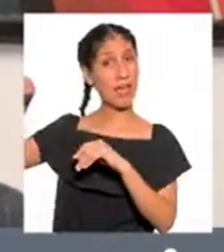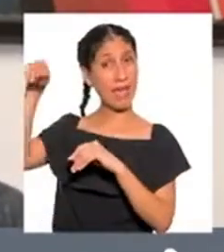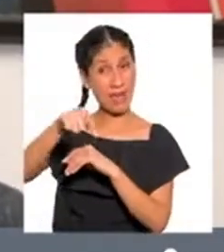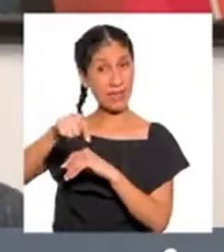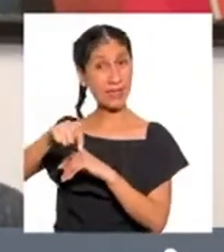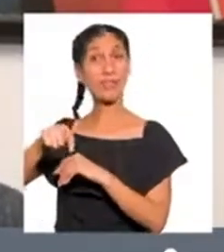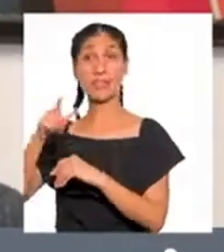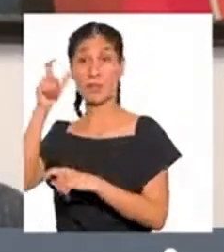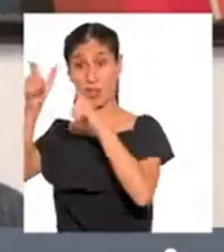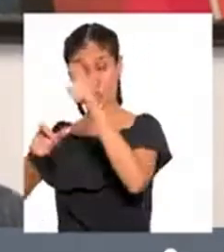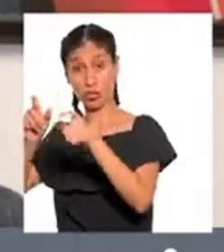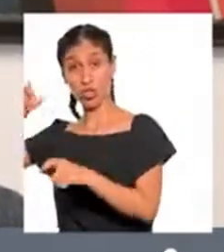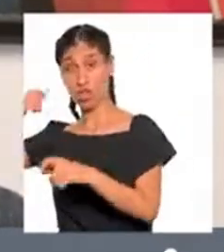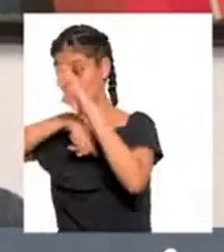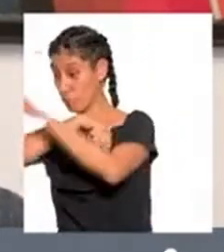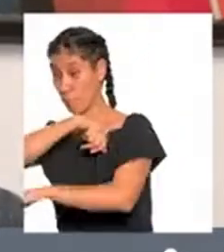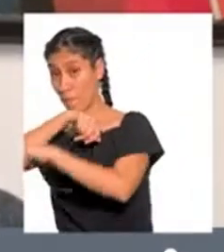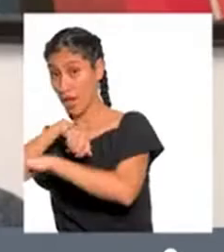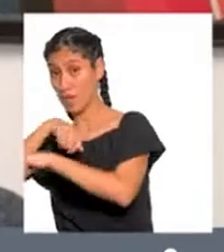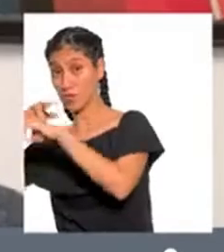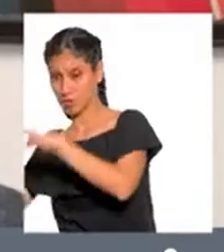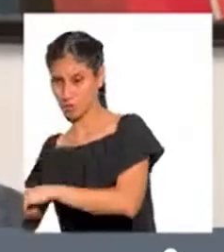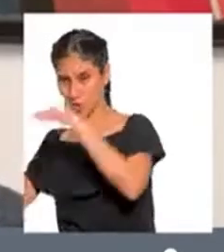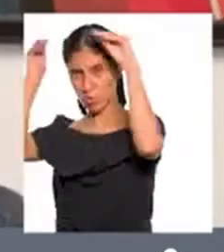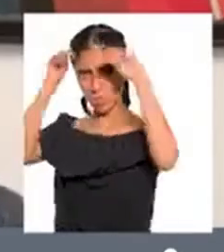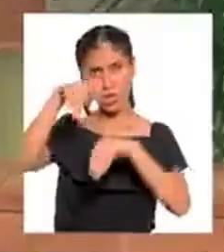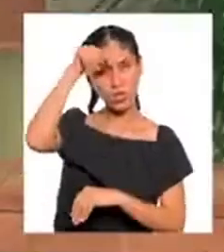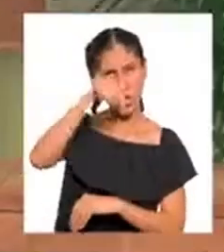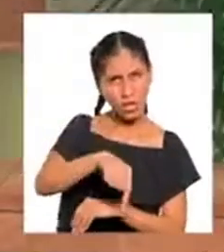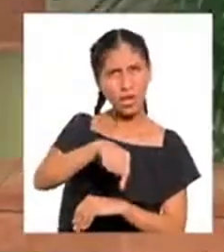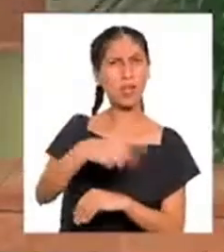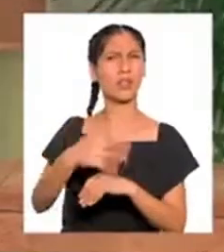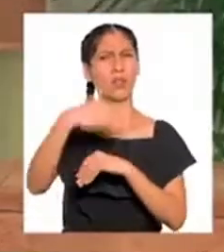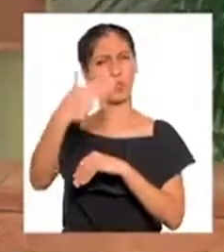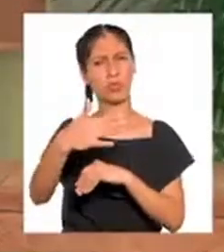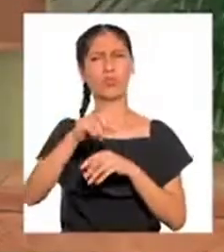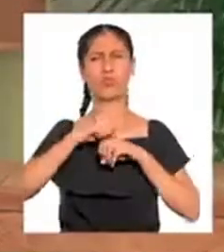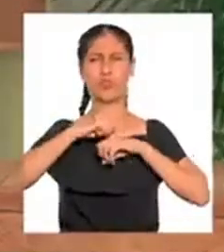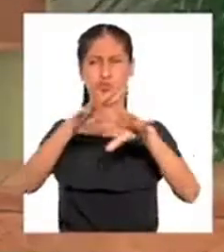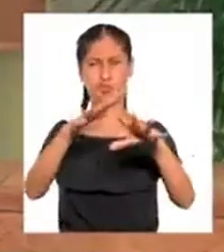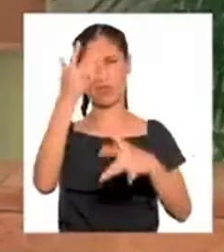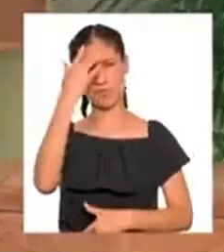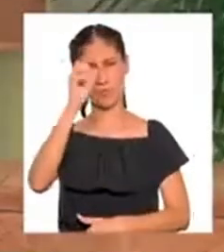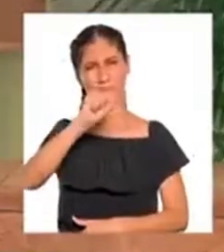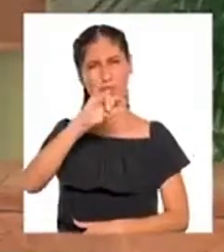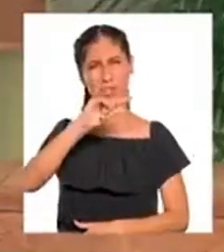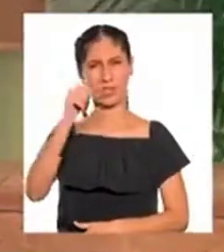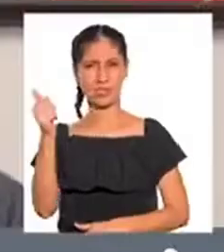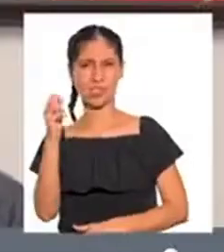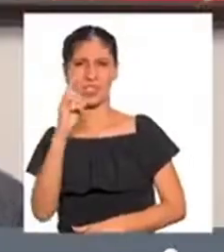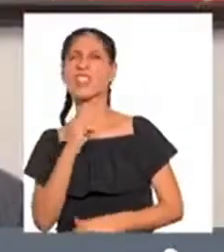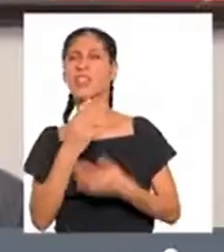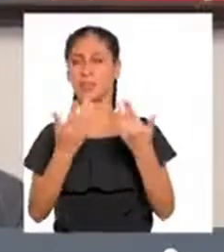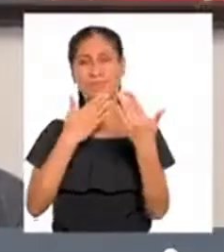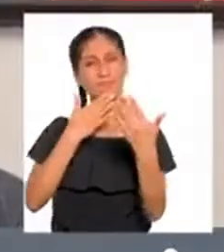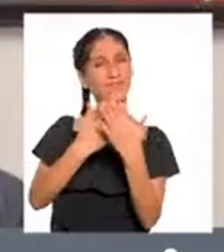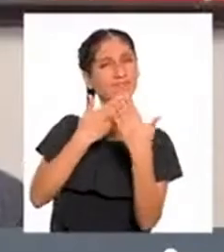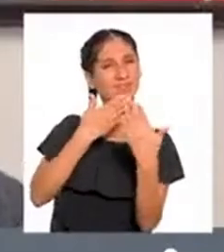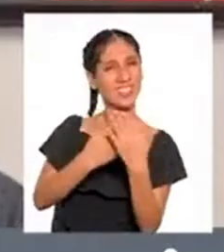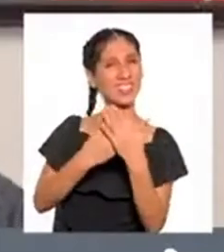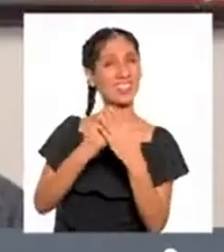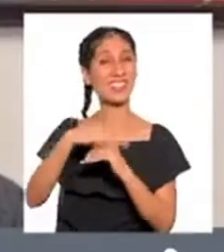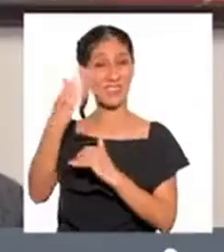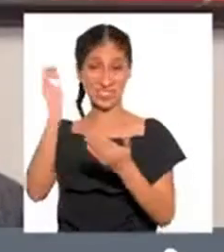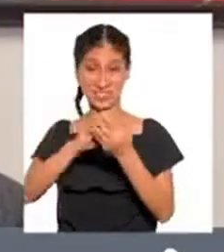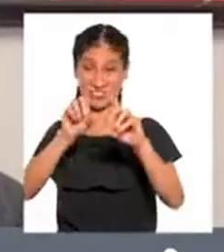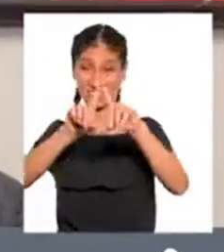otros países, como por ejemplo el SIDA. Muchísimas gracias por acompañarnos en este programa. Hasta una